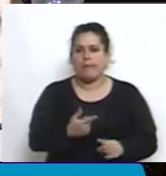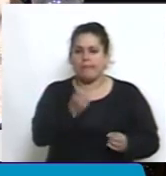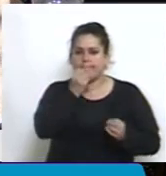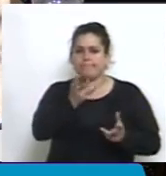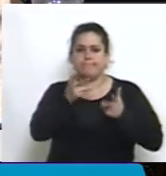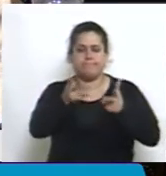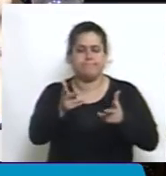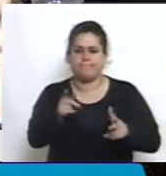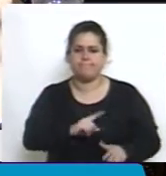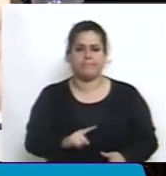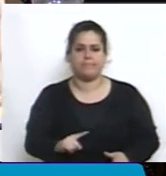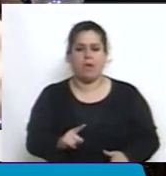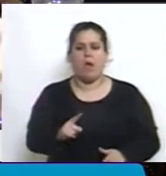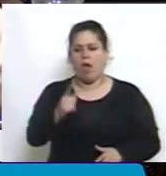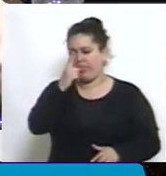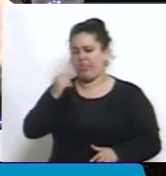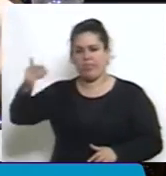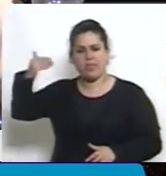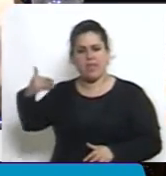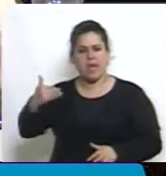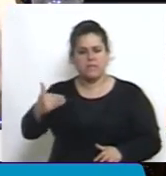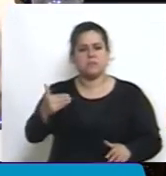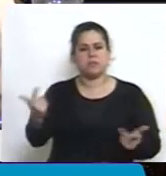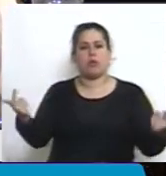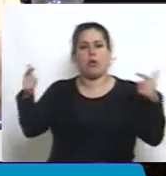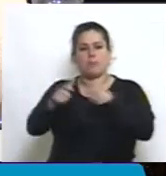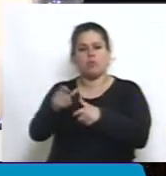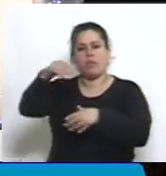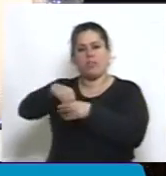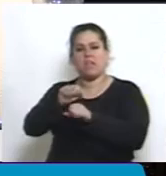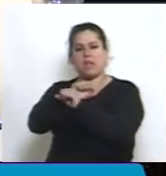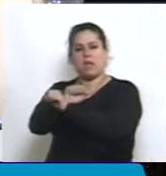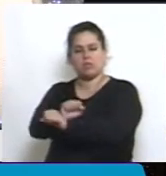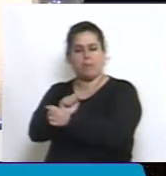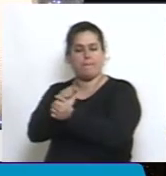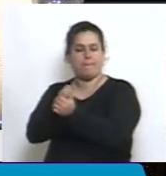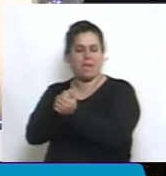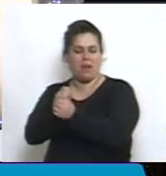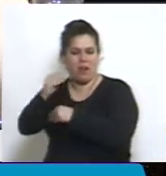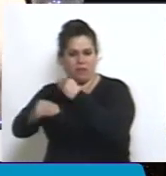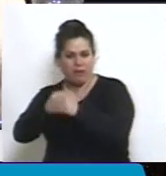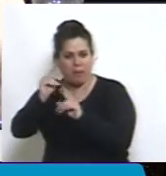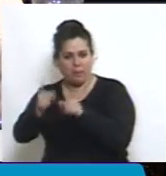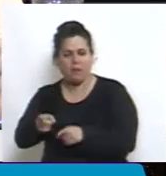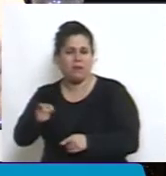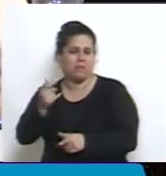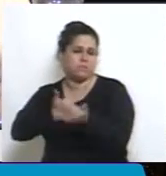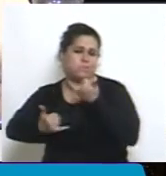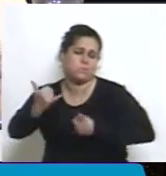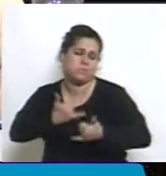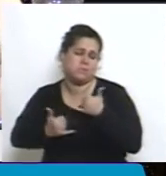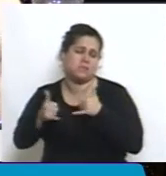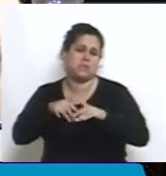Hemos escuchado en estos días en la Comisión de Legislación Penal y de Familia casos